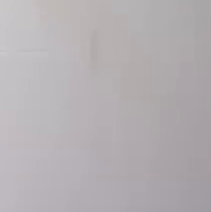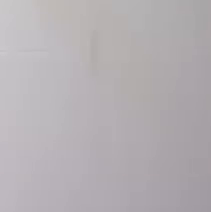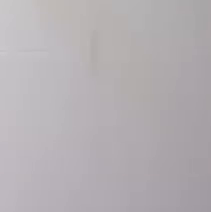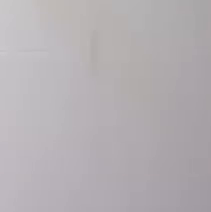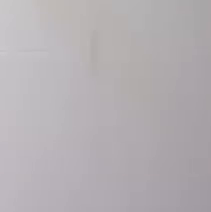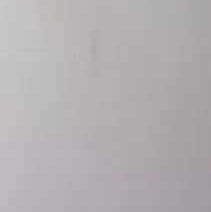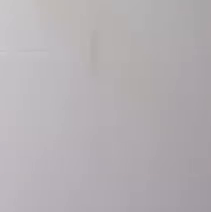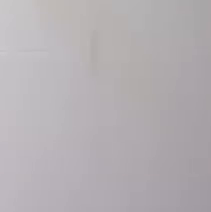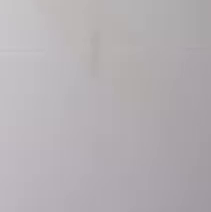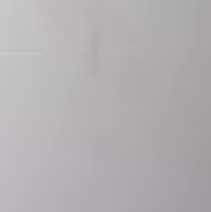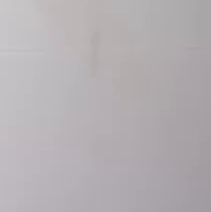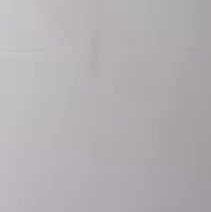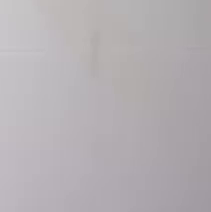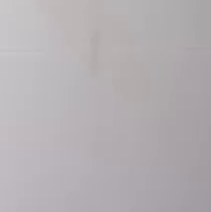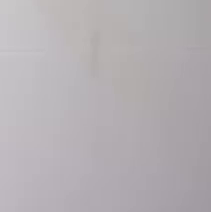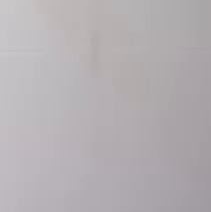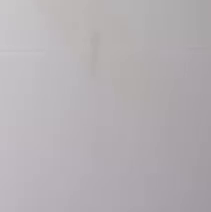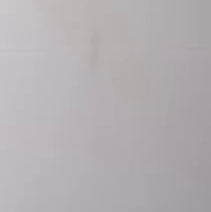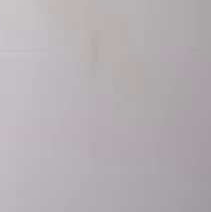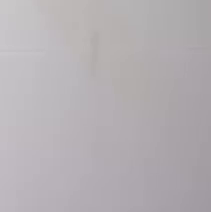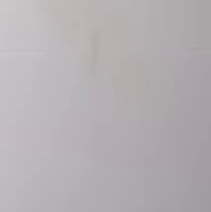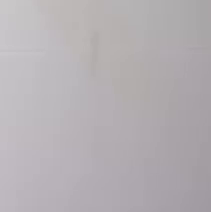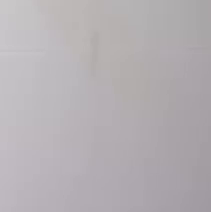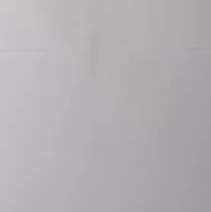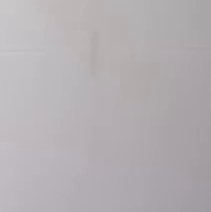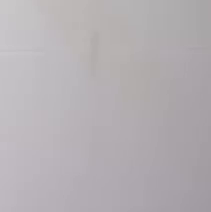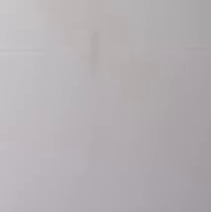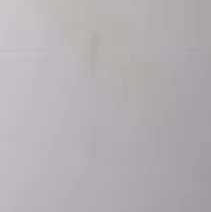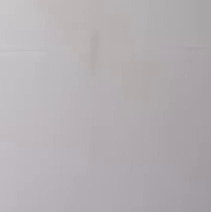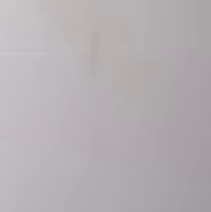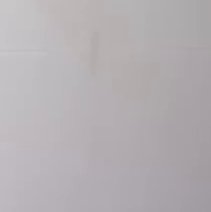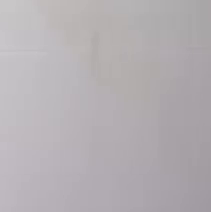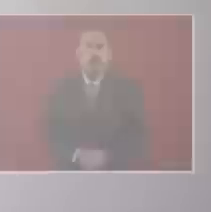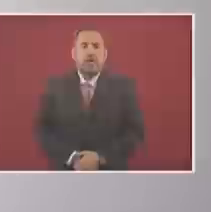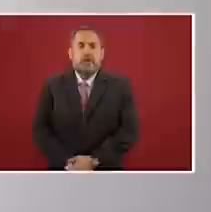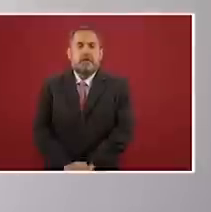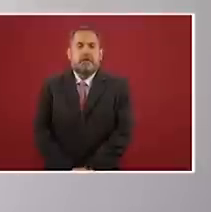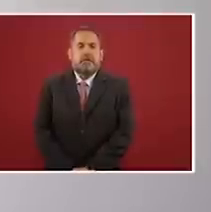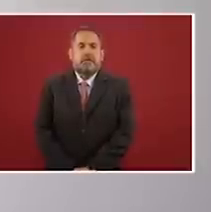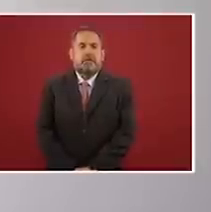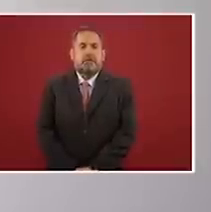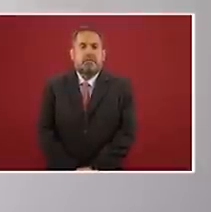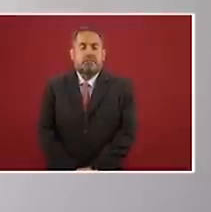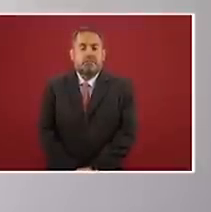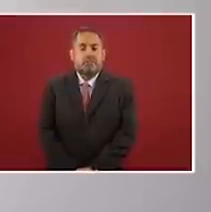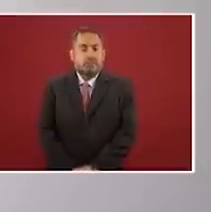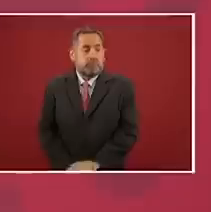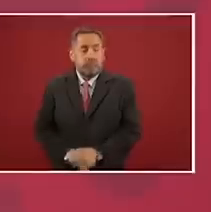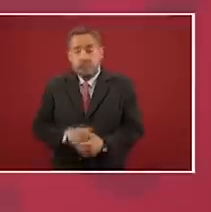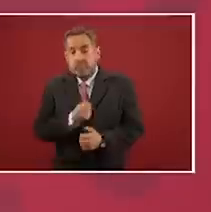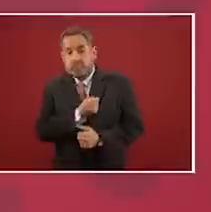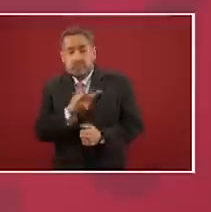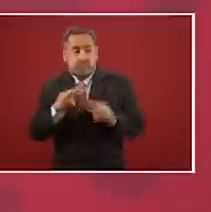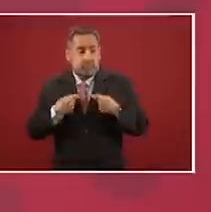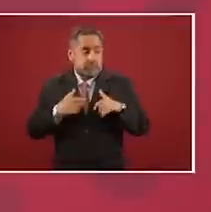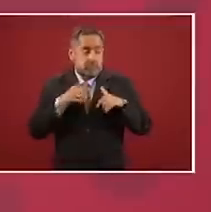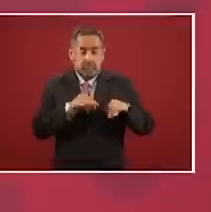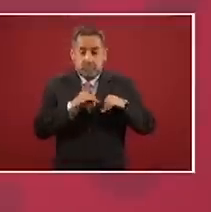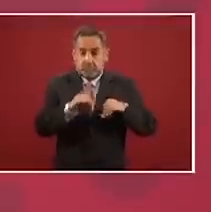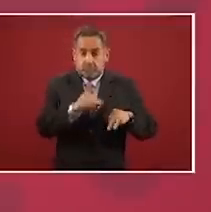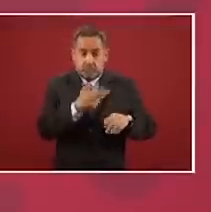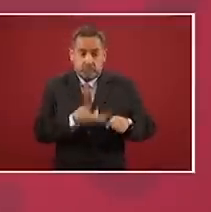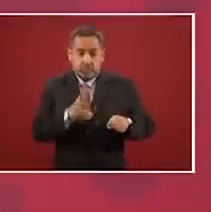porque vamos a regularizar la situación de los trabajadores de la salud. Hay más de 80,000